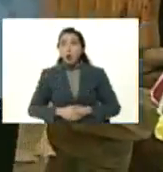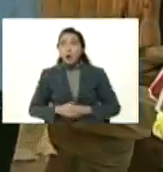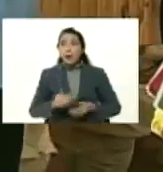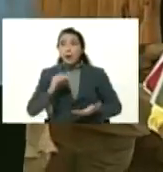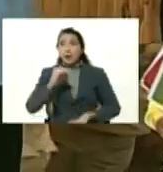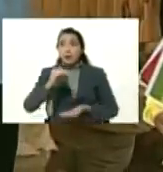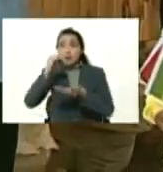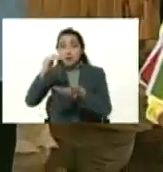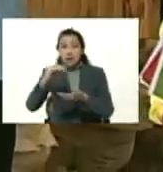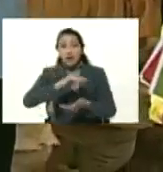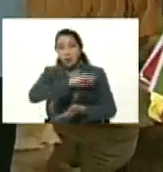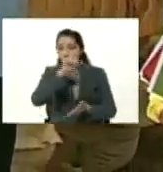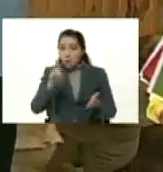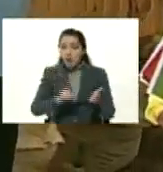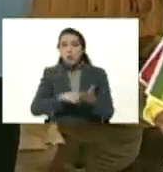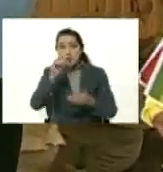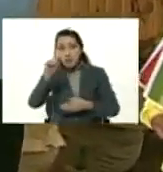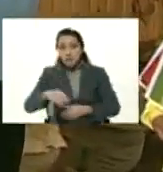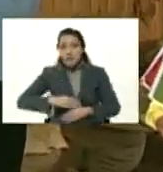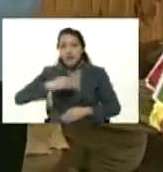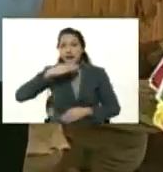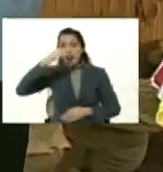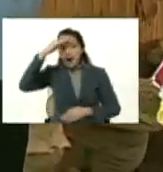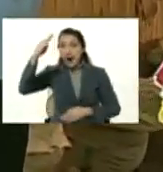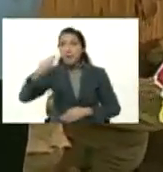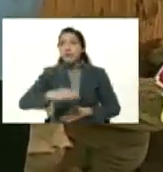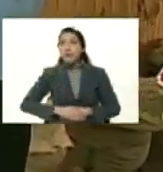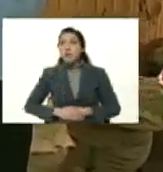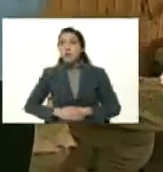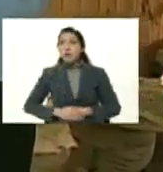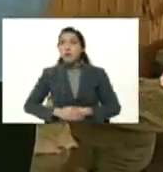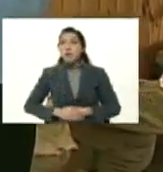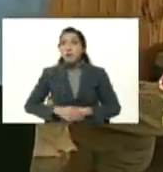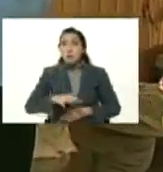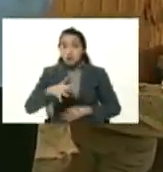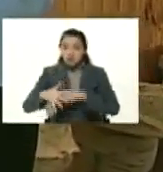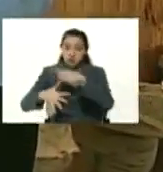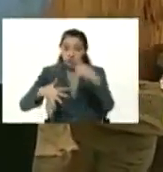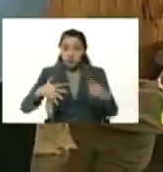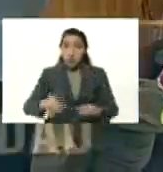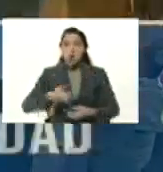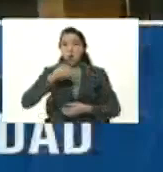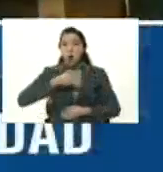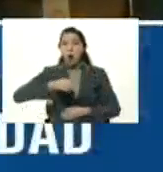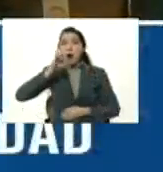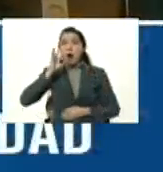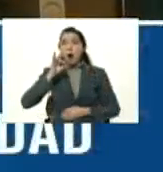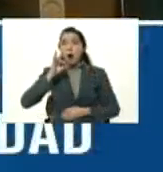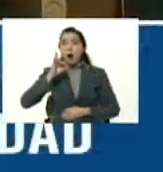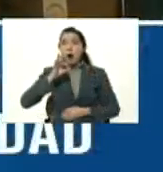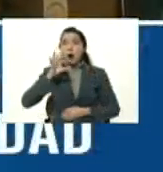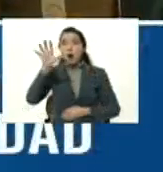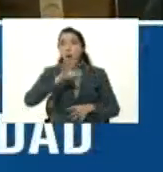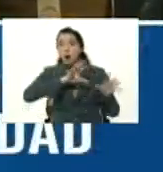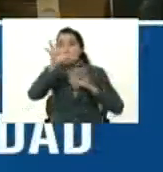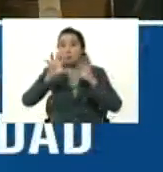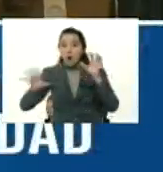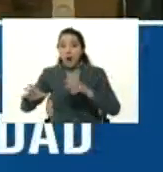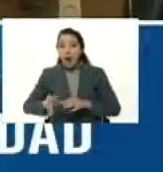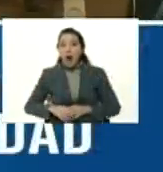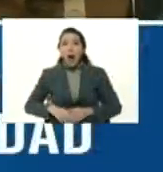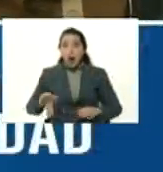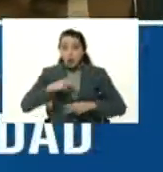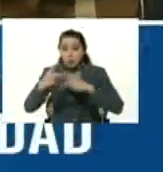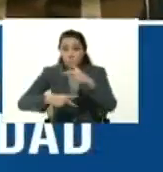el 100% Arábica, que adjunta 5 orígenes de nuestro país. Con diferentes orígenes. Tipos de tostados.